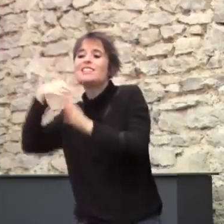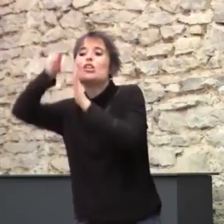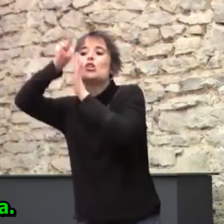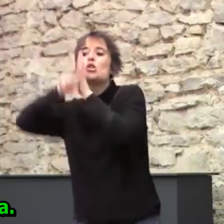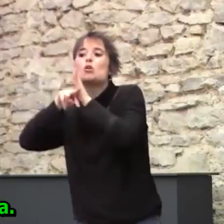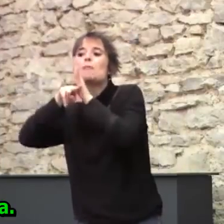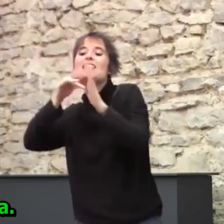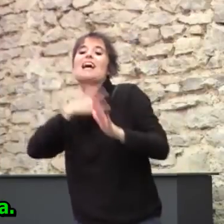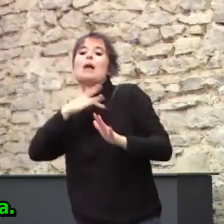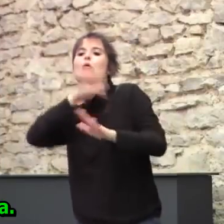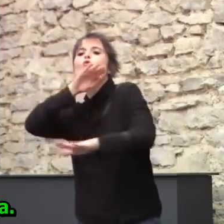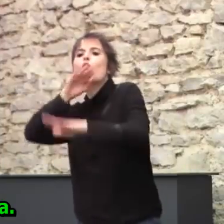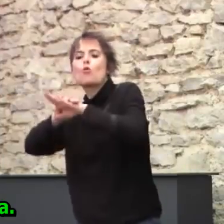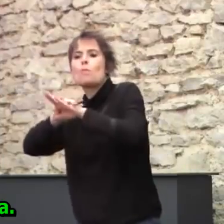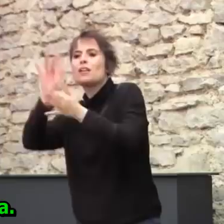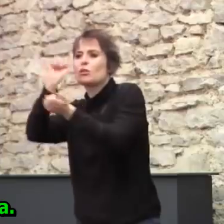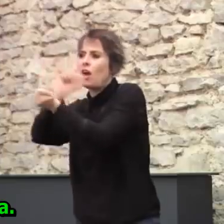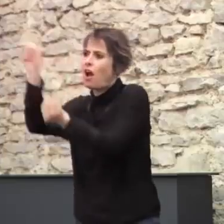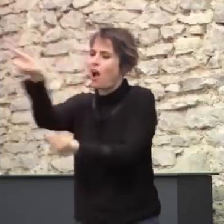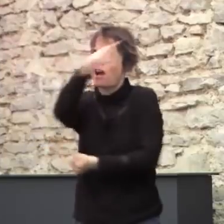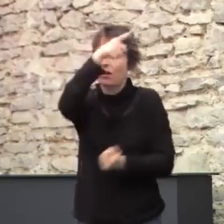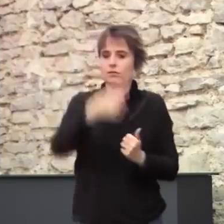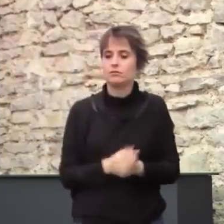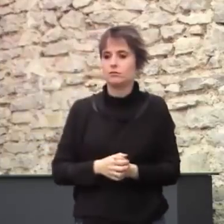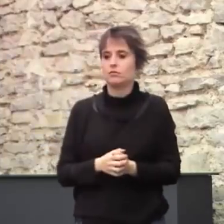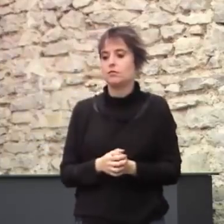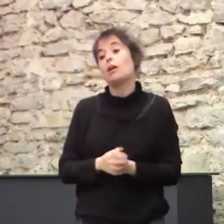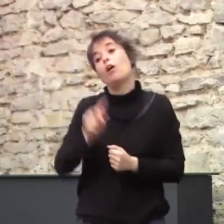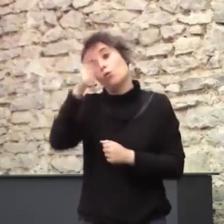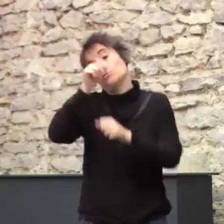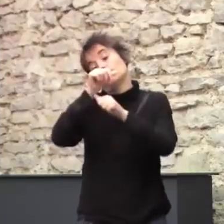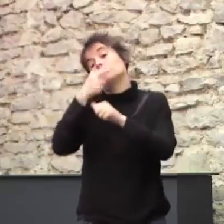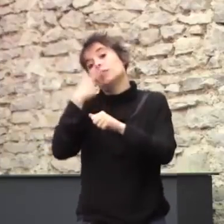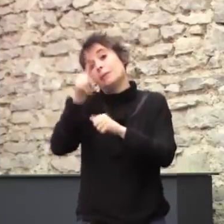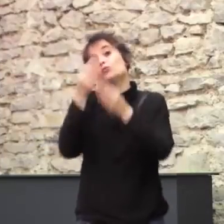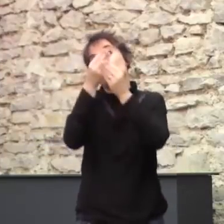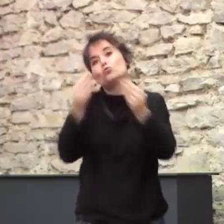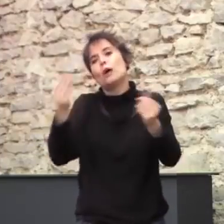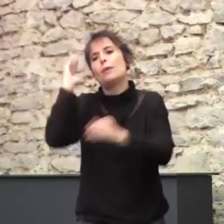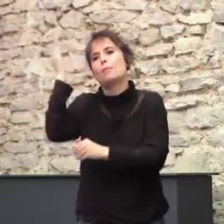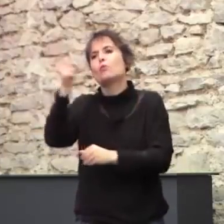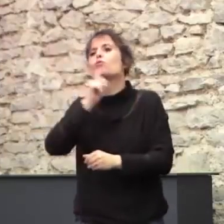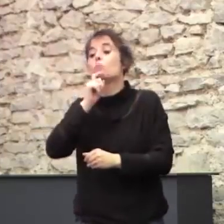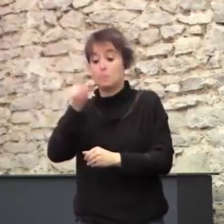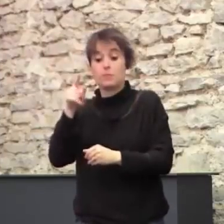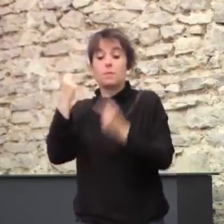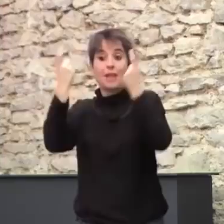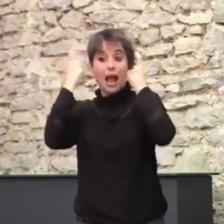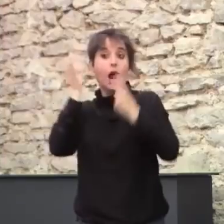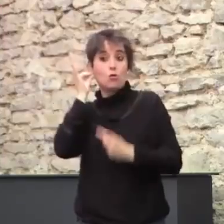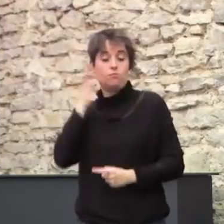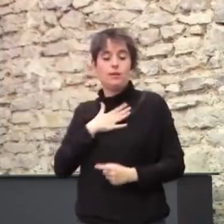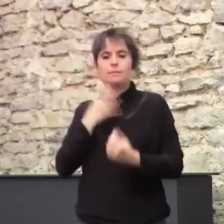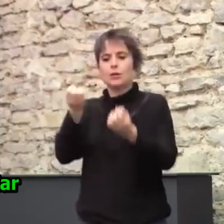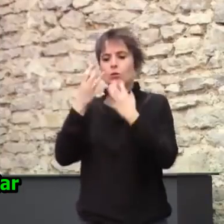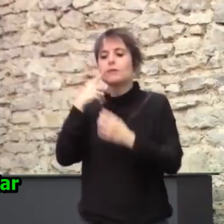amor se vean condenadas de esta manera, ¿no? Hay otras formas más suaves. Por ejemplo, una alumna mía contaba que